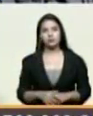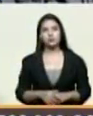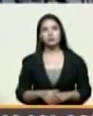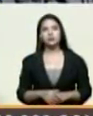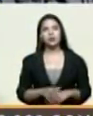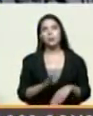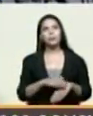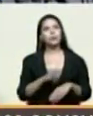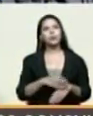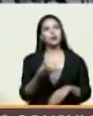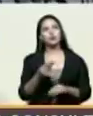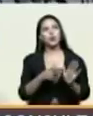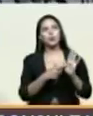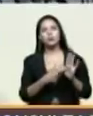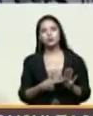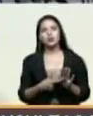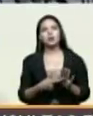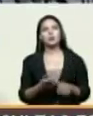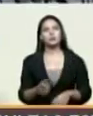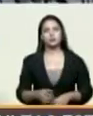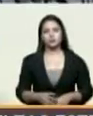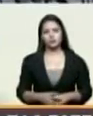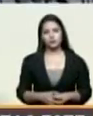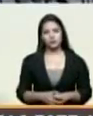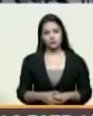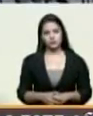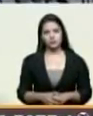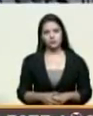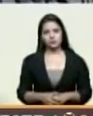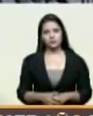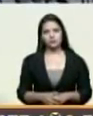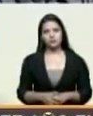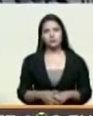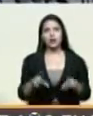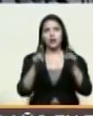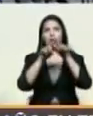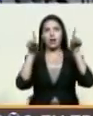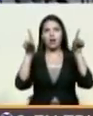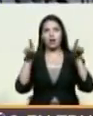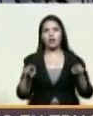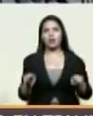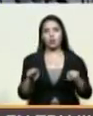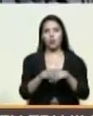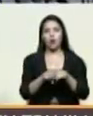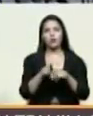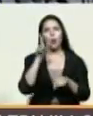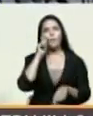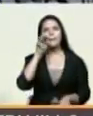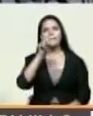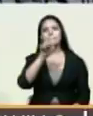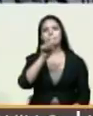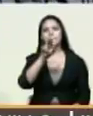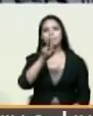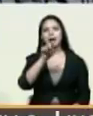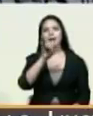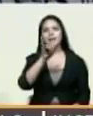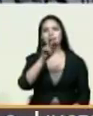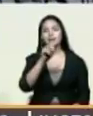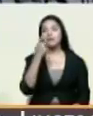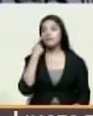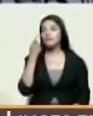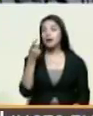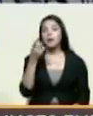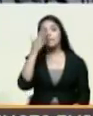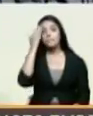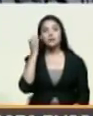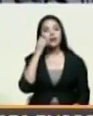pusieron o expusieron el cuadro de Martín Tovar y Tovar, donde aparece Miranda